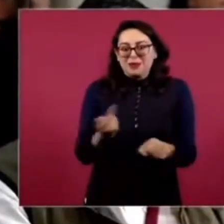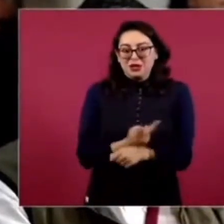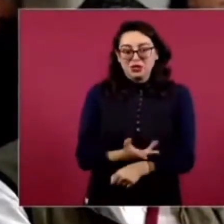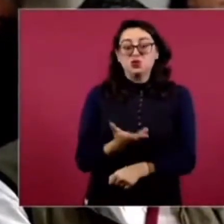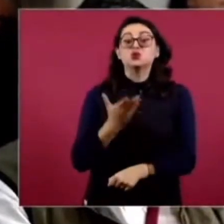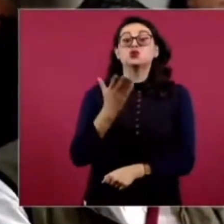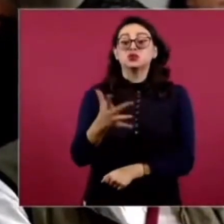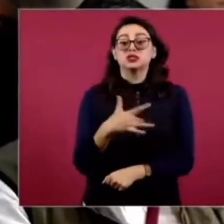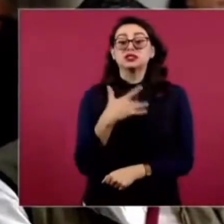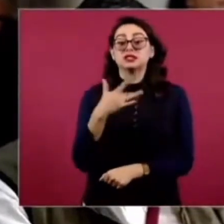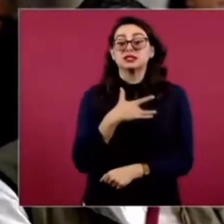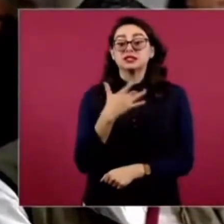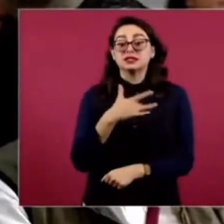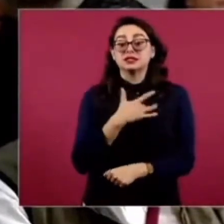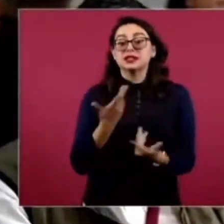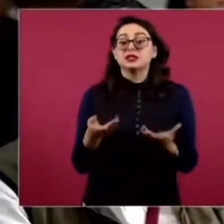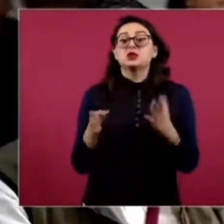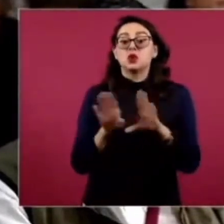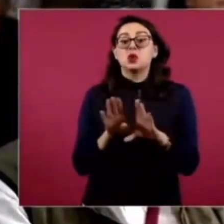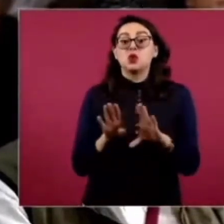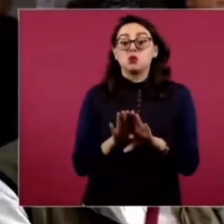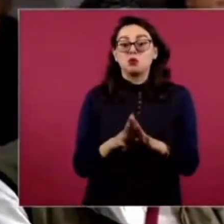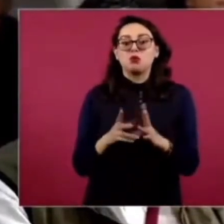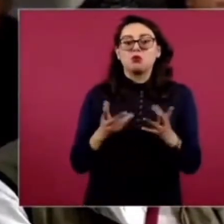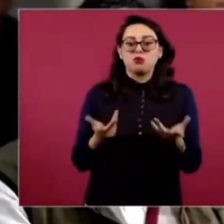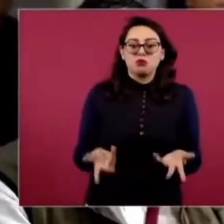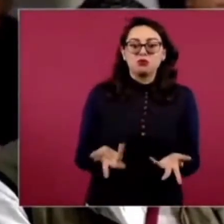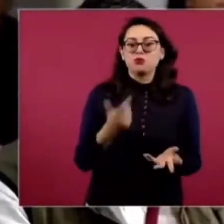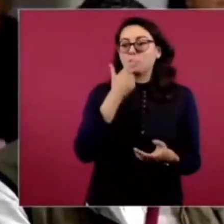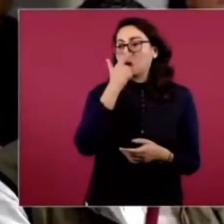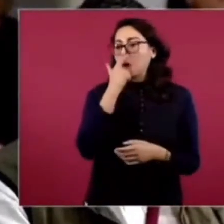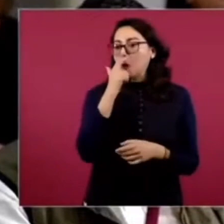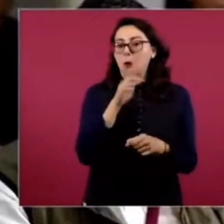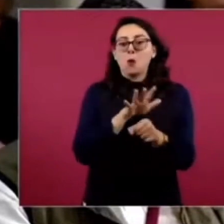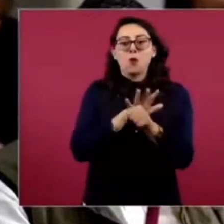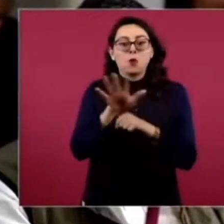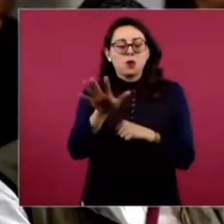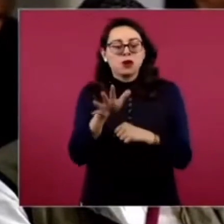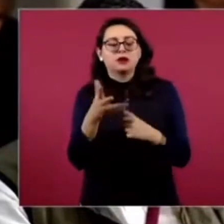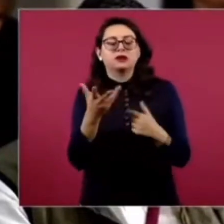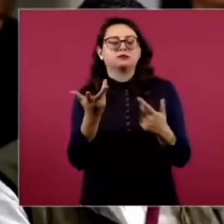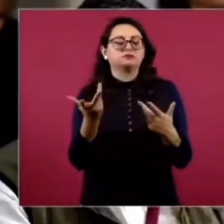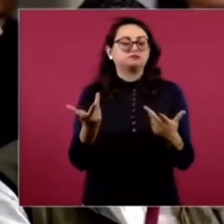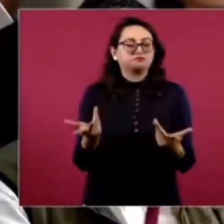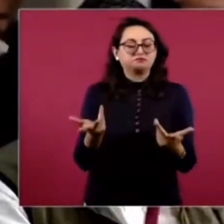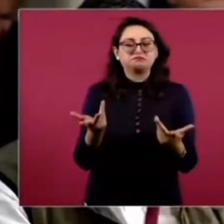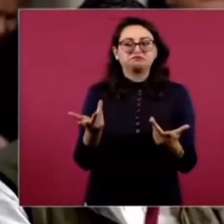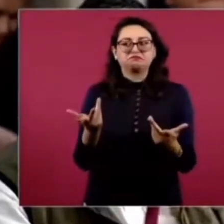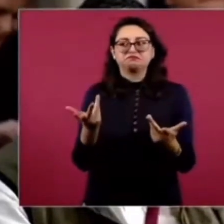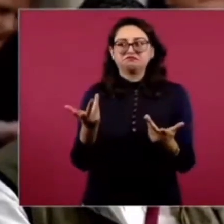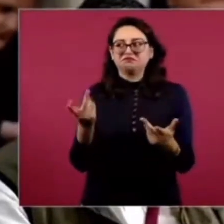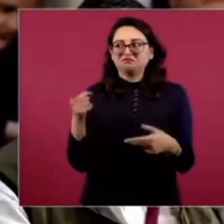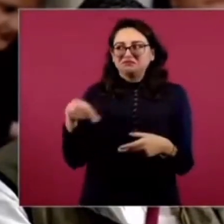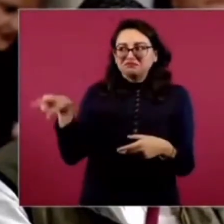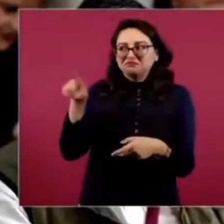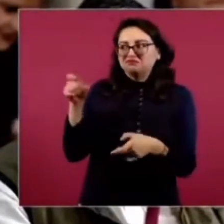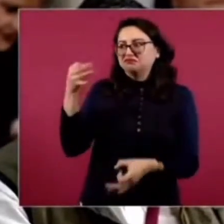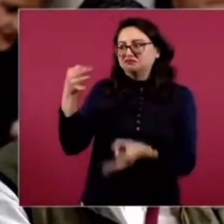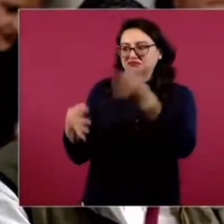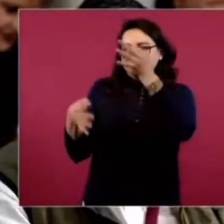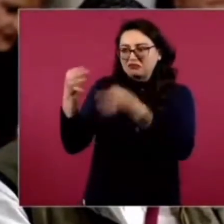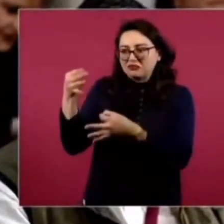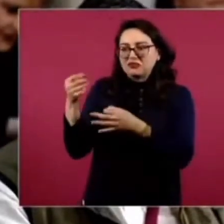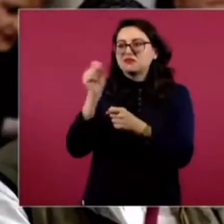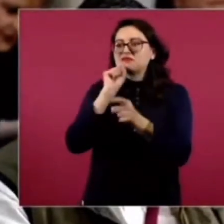¿usted cree que este tipo de posturas del Poder Judicial y también de algunas figuras que ya he